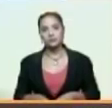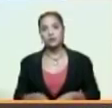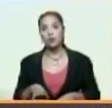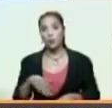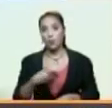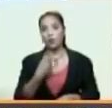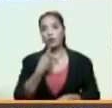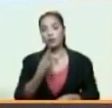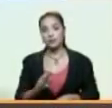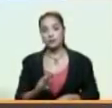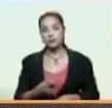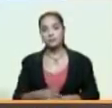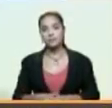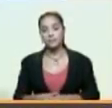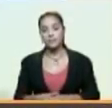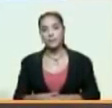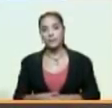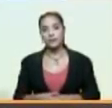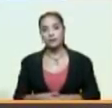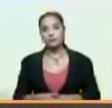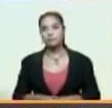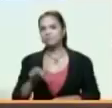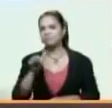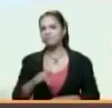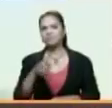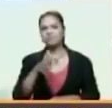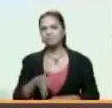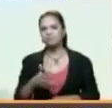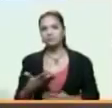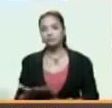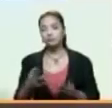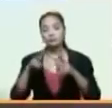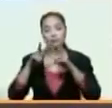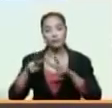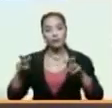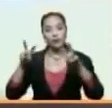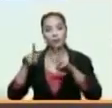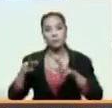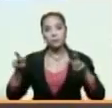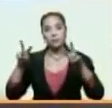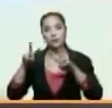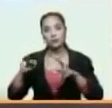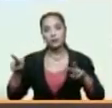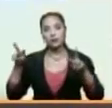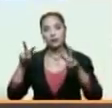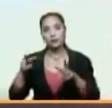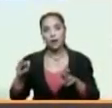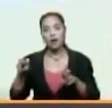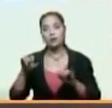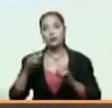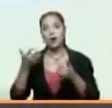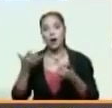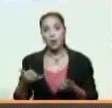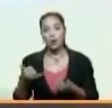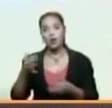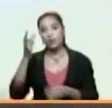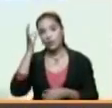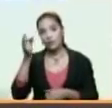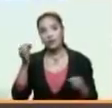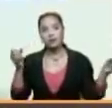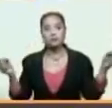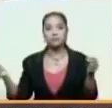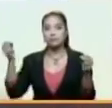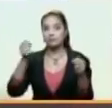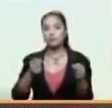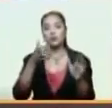que lo que estamos hoy investigando, ya con fiscales asignados para este